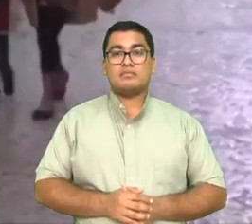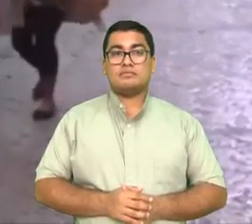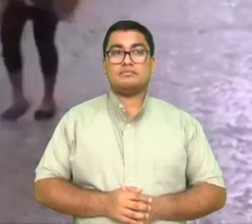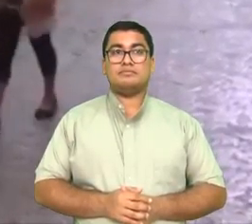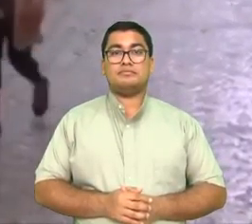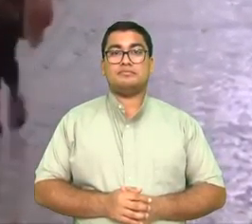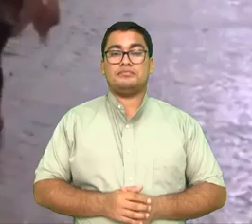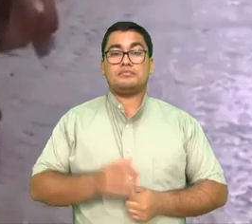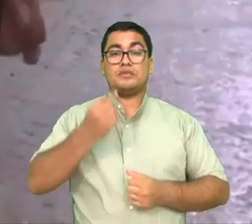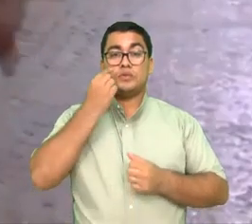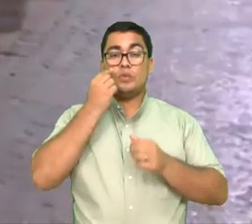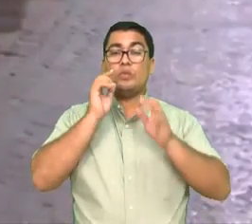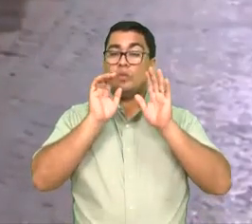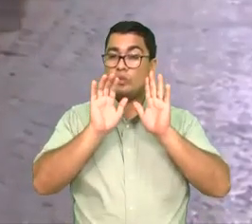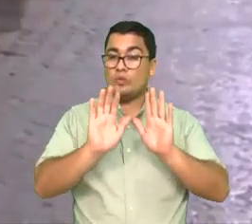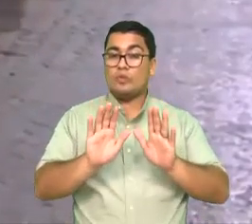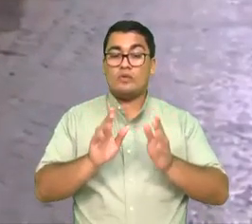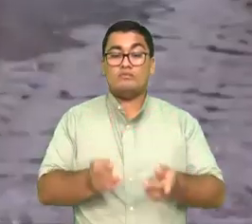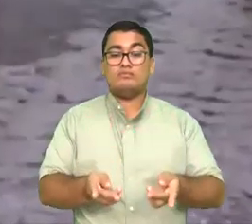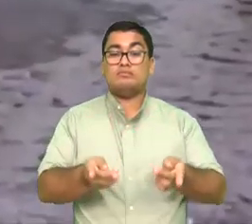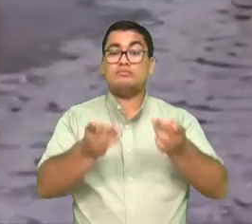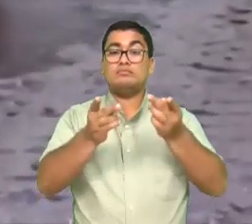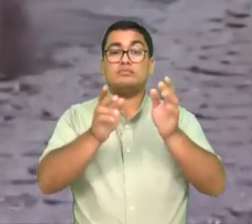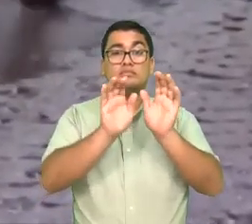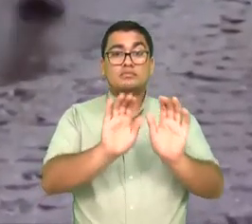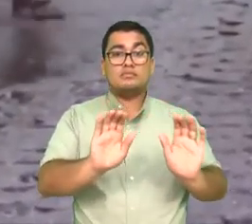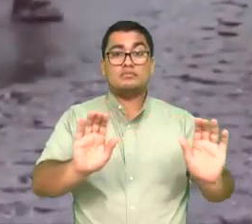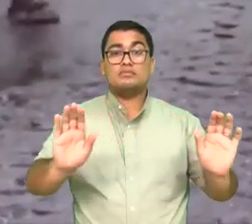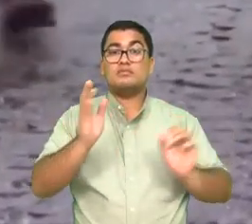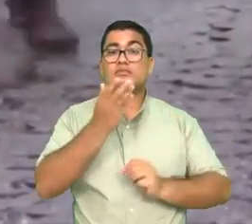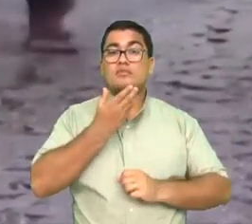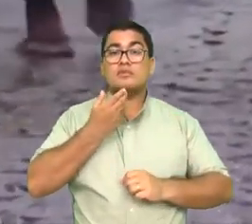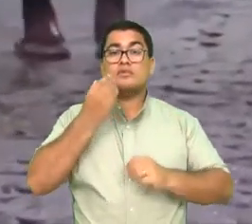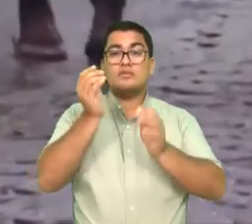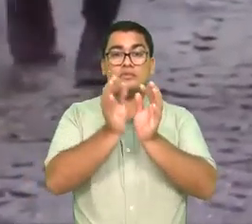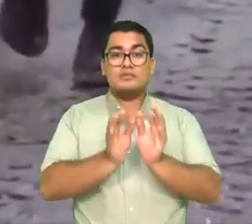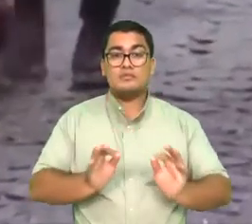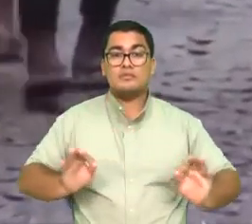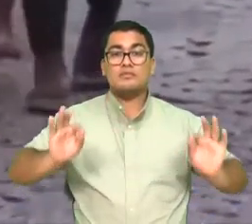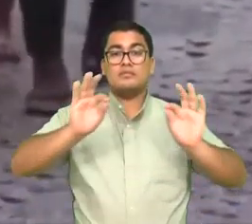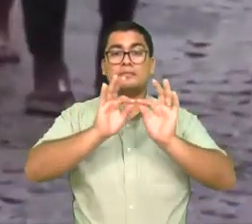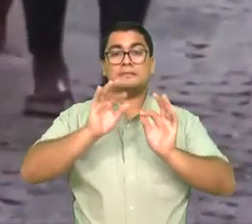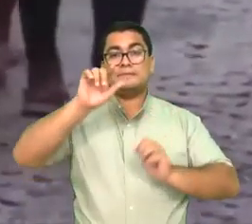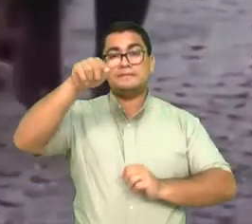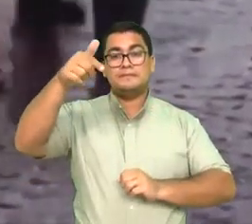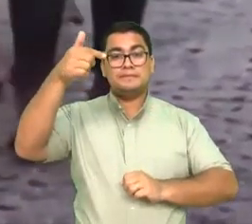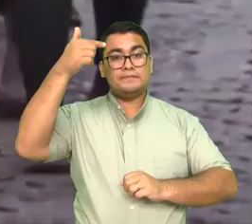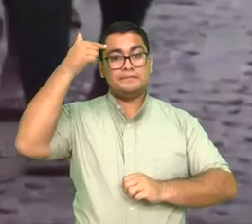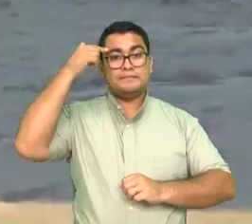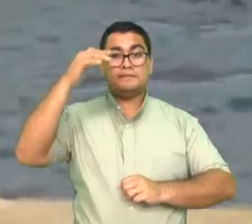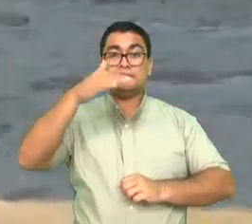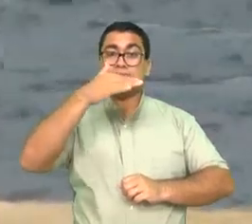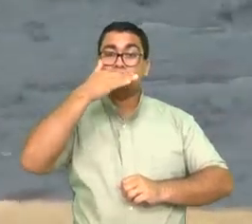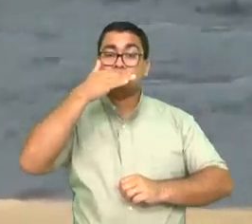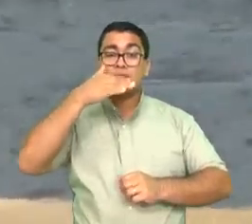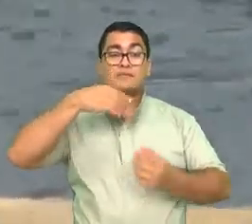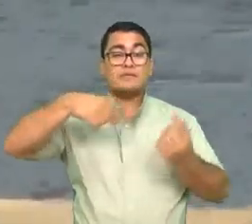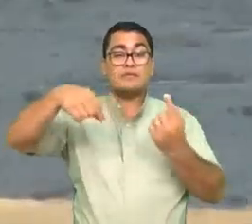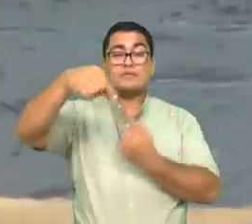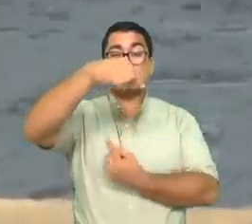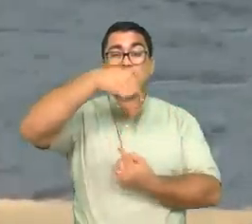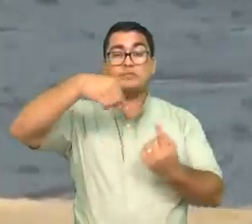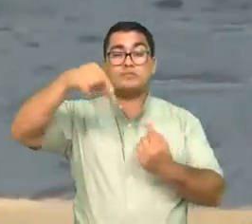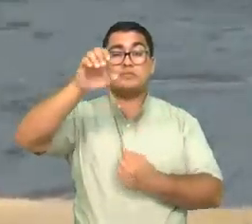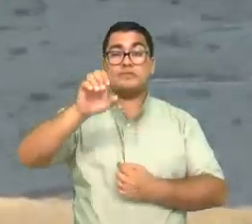Preservar la vida de nuestros niños y adolescentes es una prioridad del gobierno sandinista ante la emergencia del huracán ETA. Es por esto